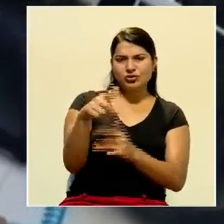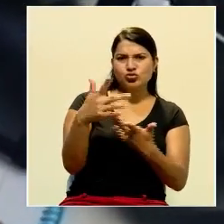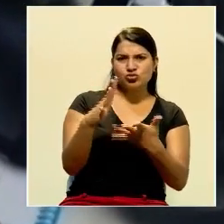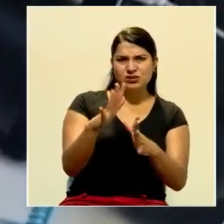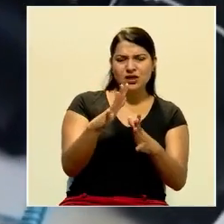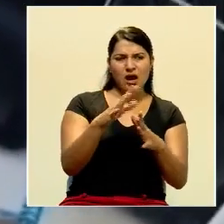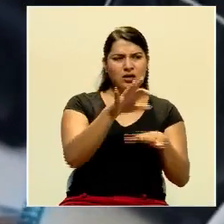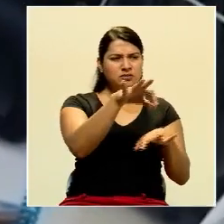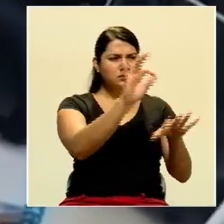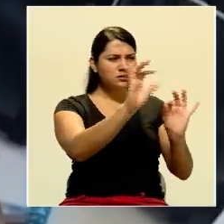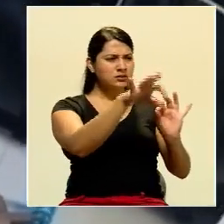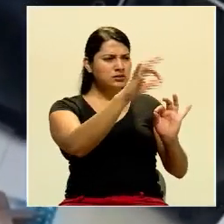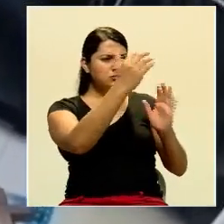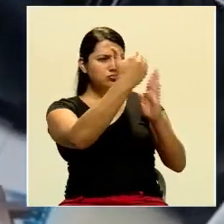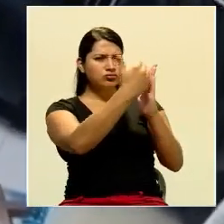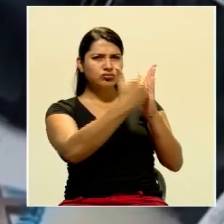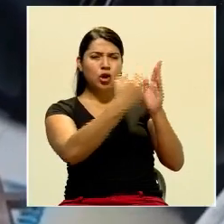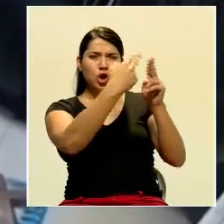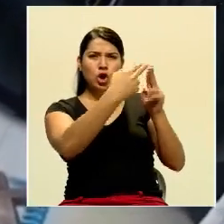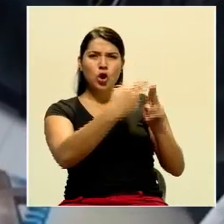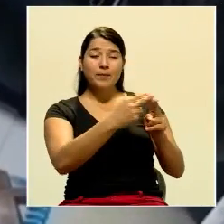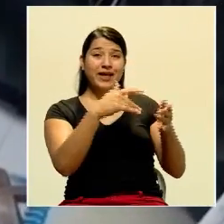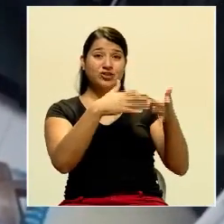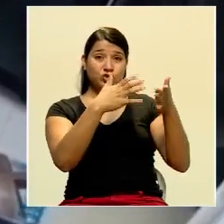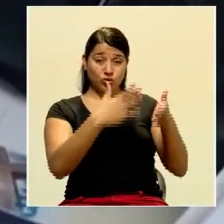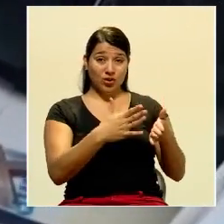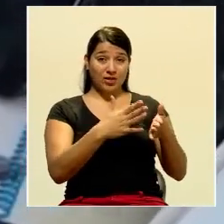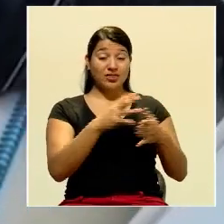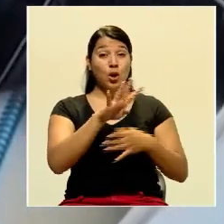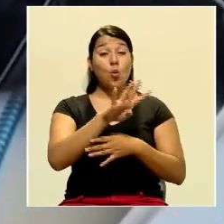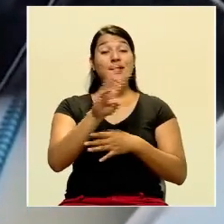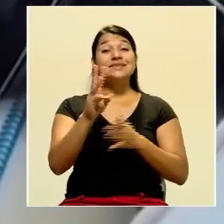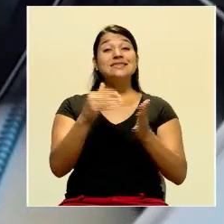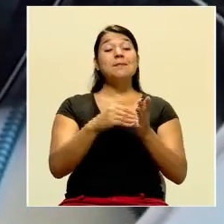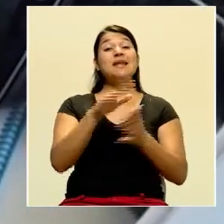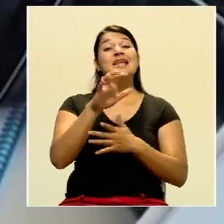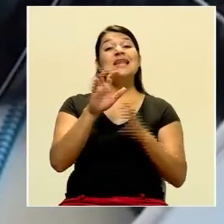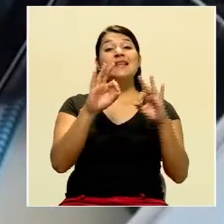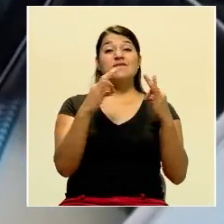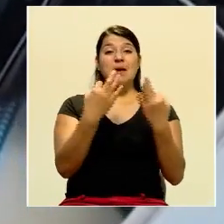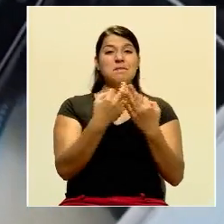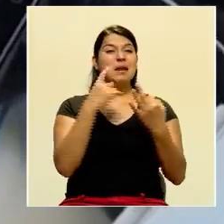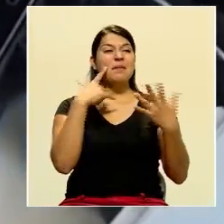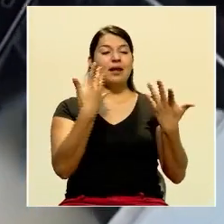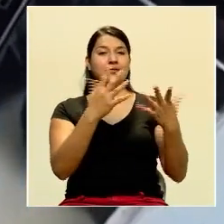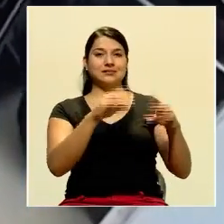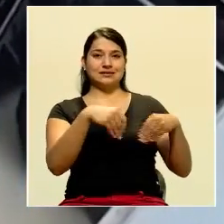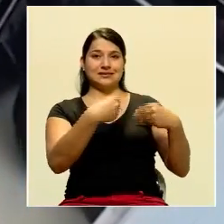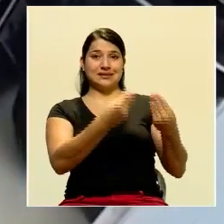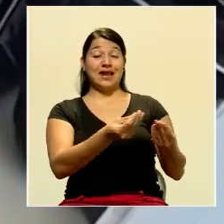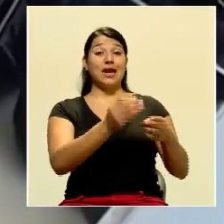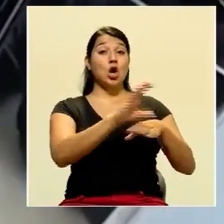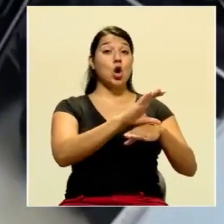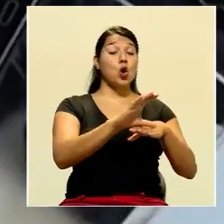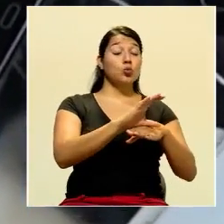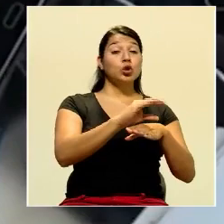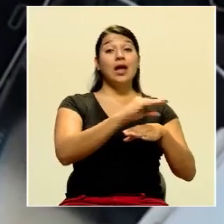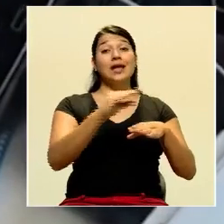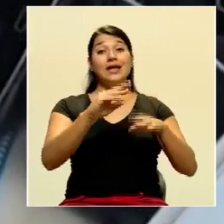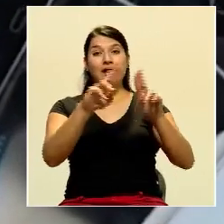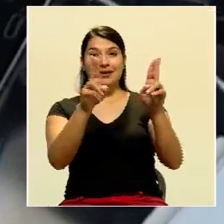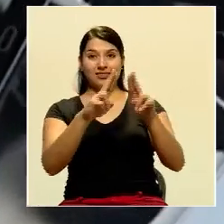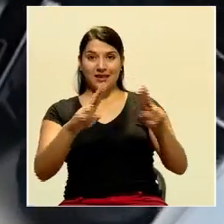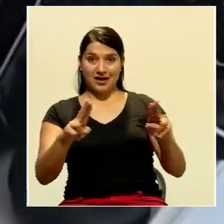de estudiantes beneficiarios que incluye a 46.500 familias para dotarlas de computadora e internet en el marco del